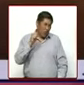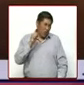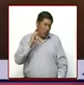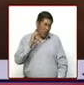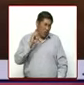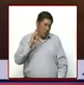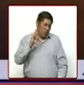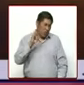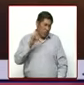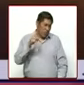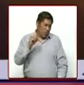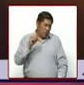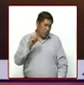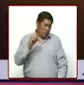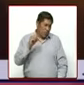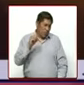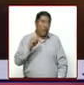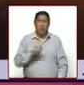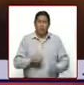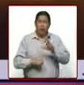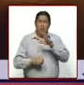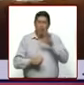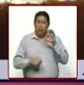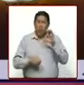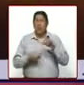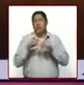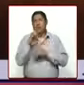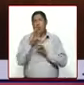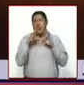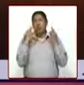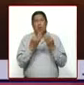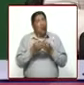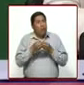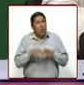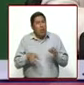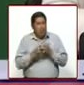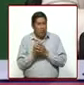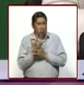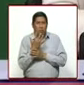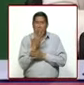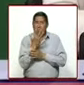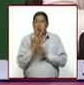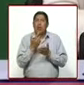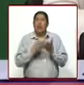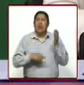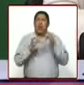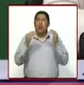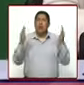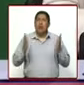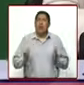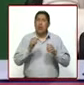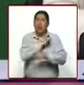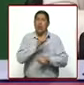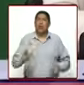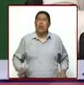300 familias. Más de 300 familias. Han perdido sus cosechas, me imagino. ¿Qué pasa con sus viviendas,